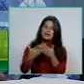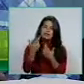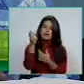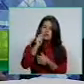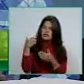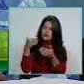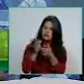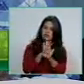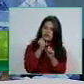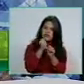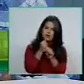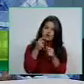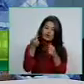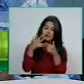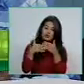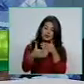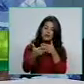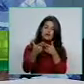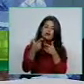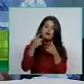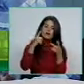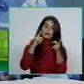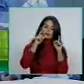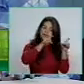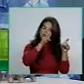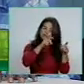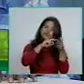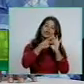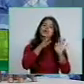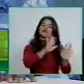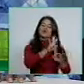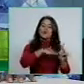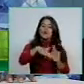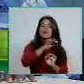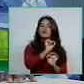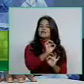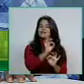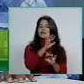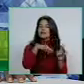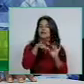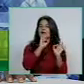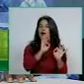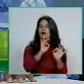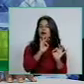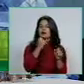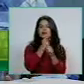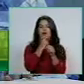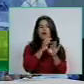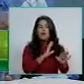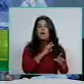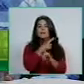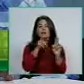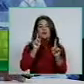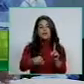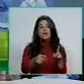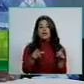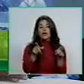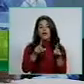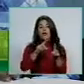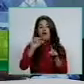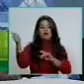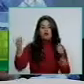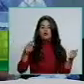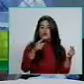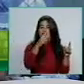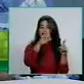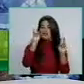trimestre, estamos dándoles capacitación técnica inclusive en su área que trabaja, pero también en otros ámbitos